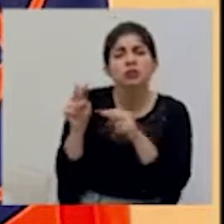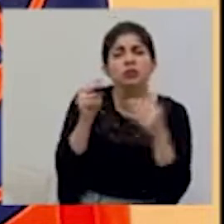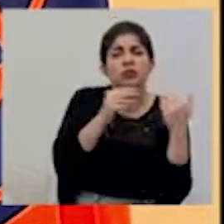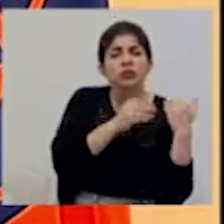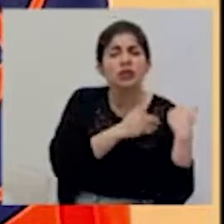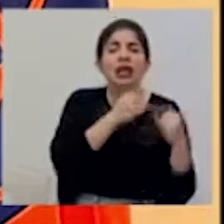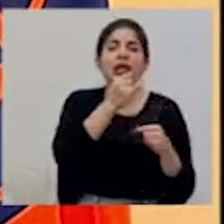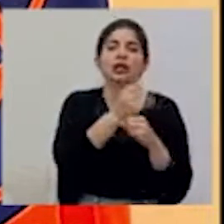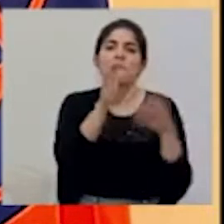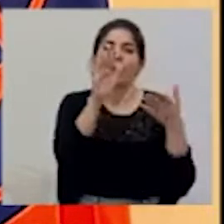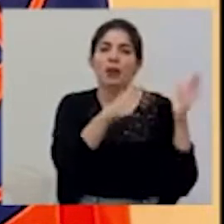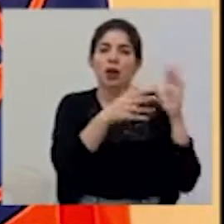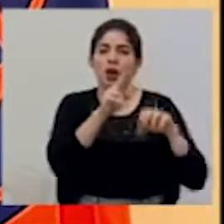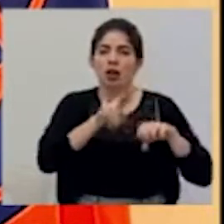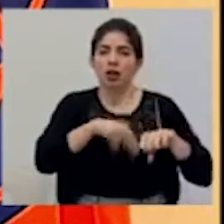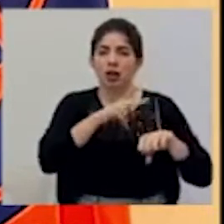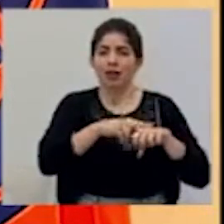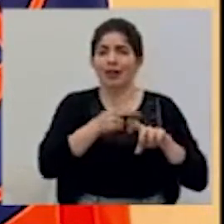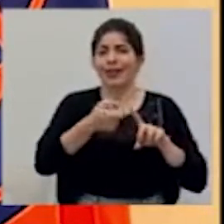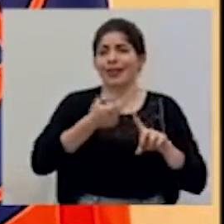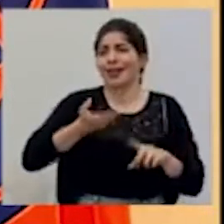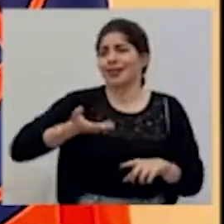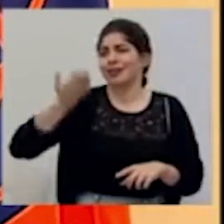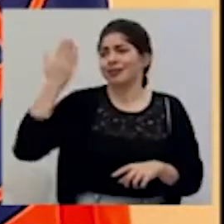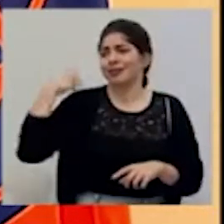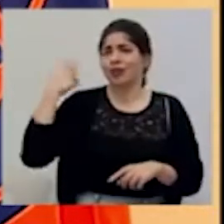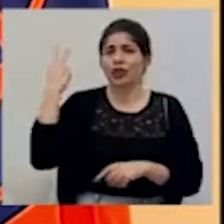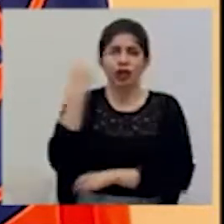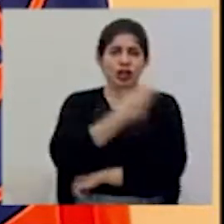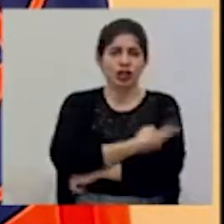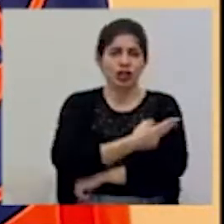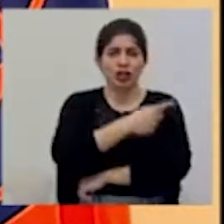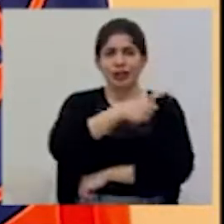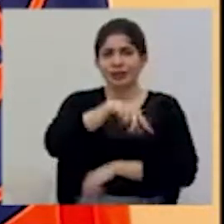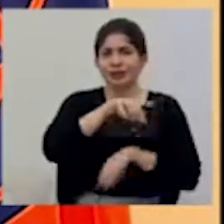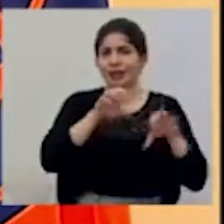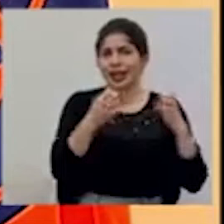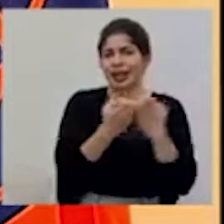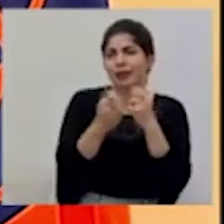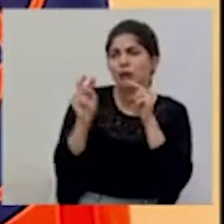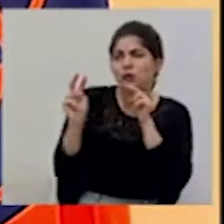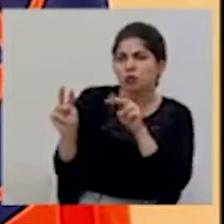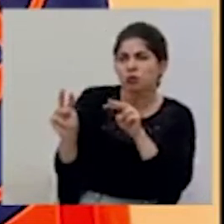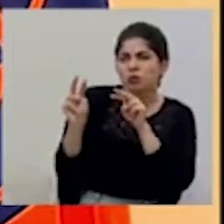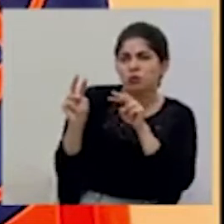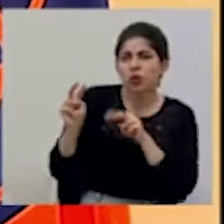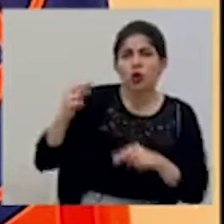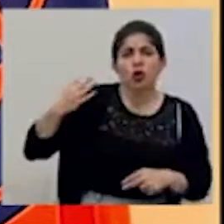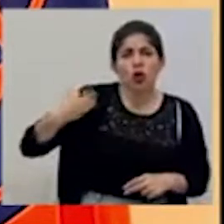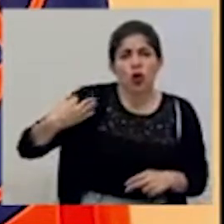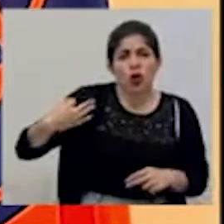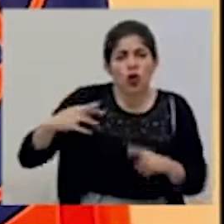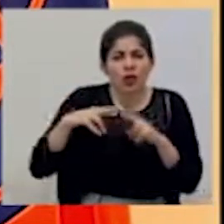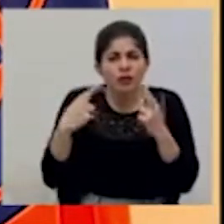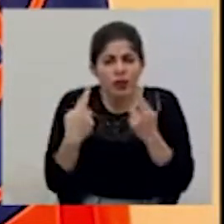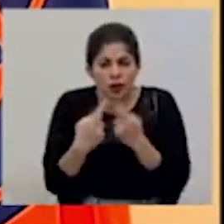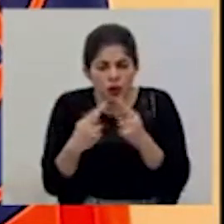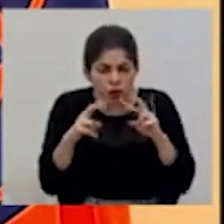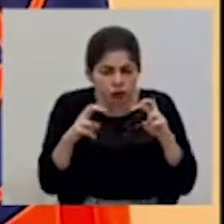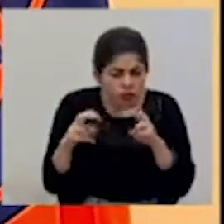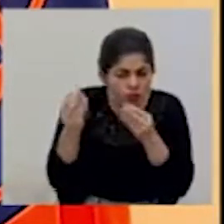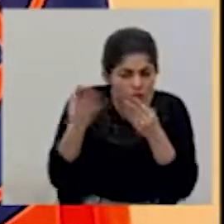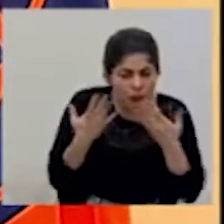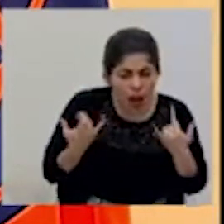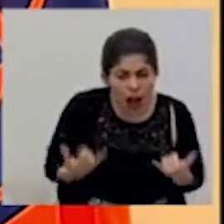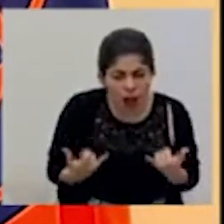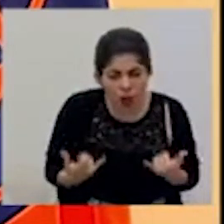Meteorológico Nacional ya desde hace aproximadamente 2 días. Estamos en sesiones diarias de actualización